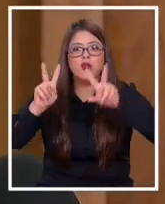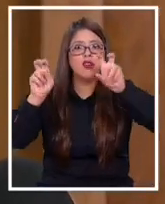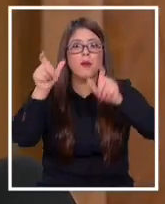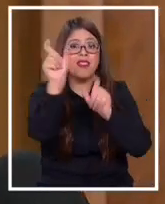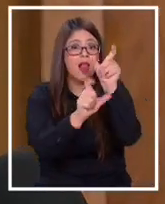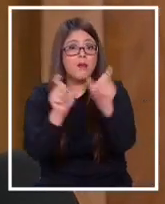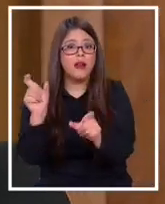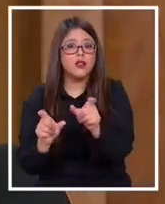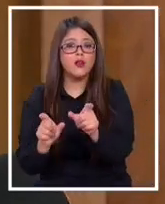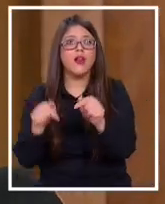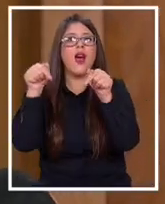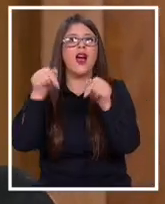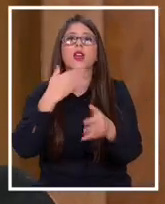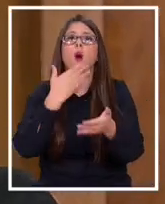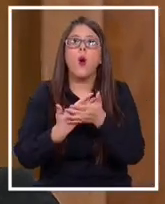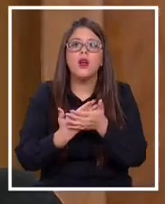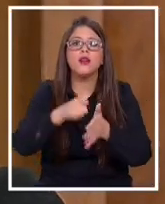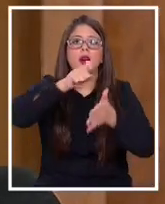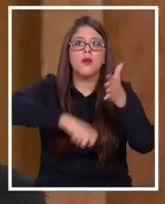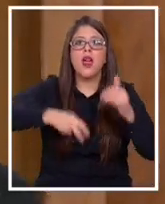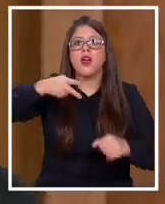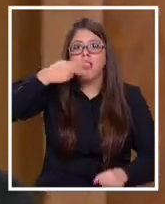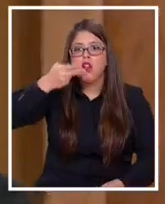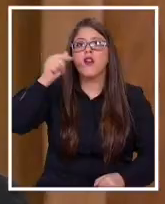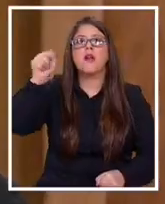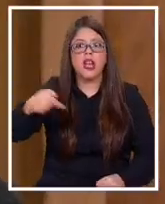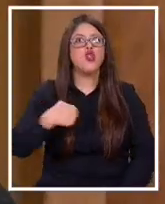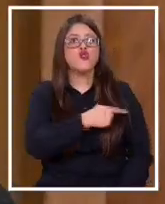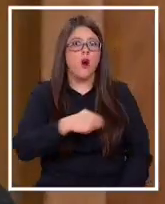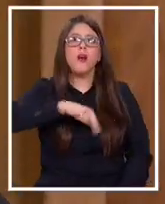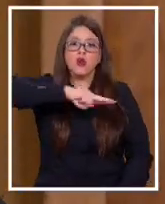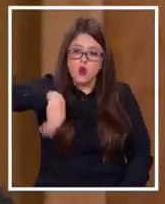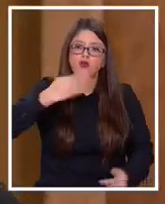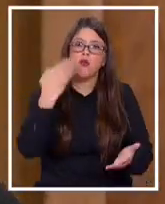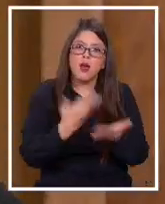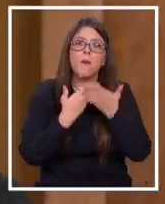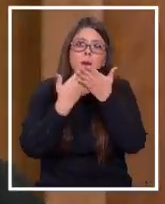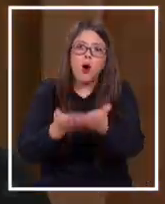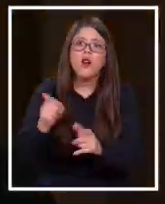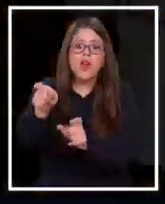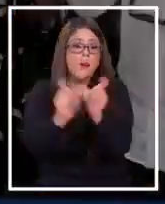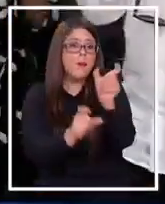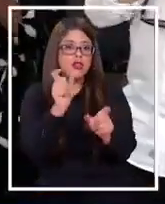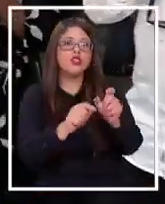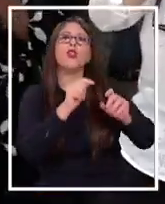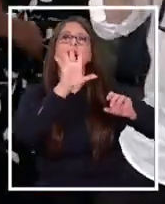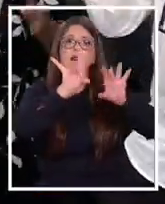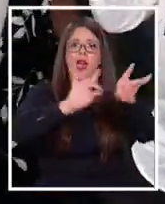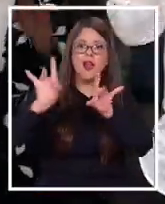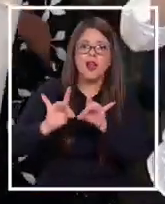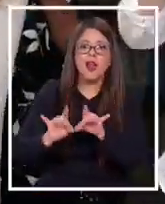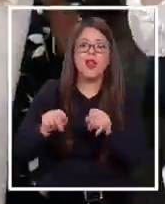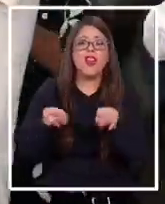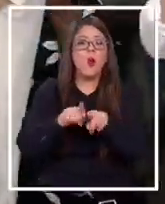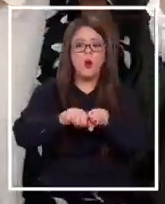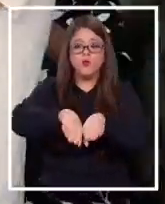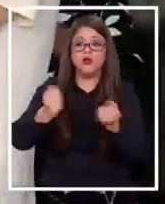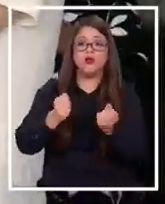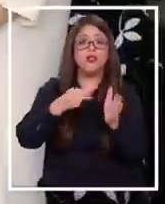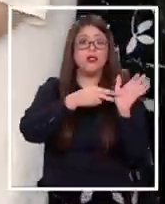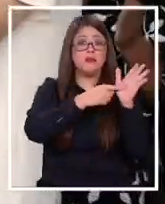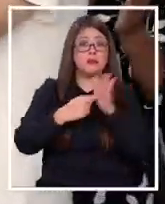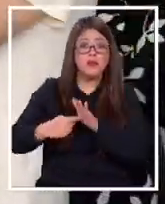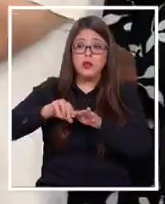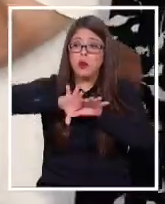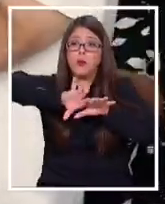la ciudadanía en el mes de noviembre. Así que ahí va a estar nuestro nombre y nuestras propuestas para que sea la ciudadanía la que juzgue. Pero si de quiebres y exclusiones se trata,